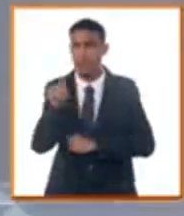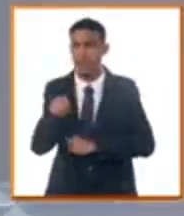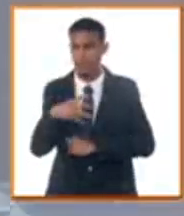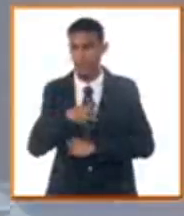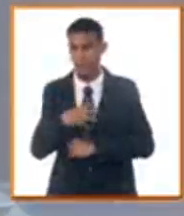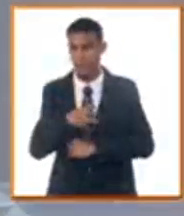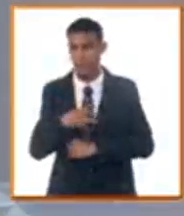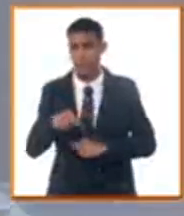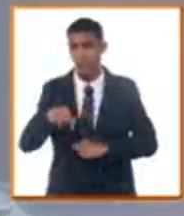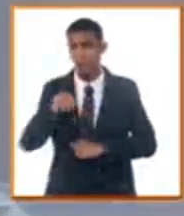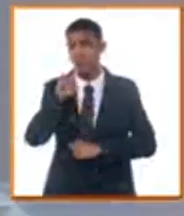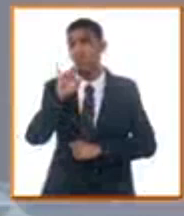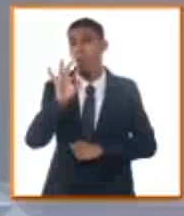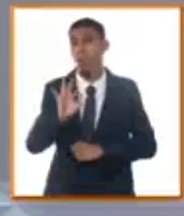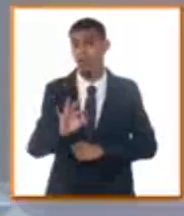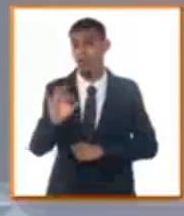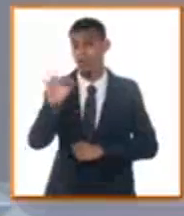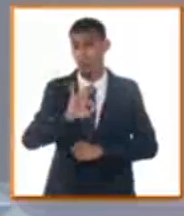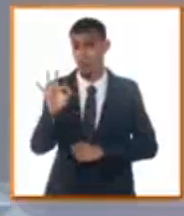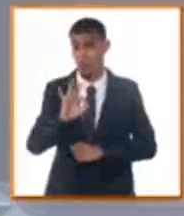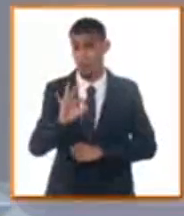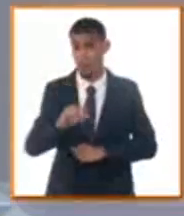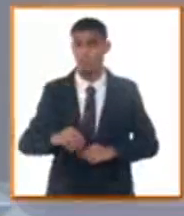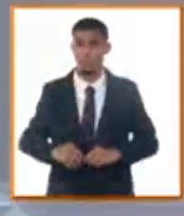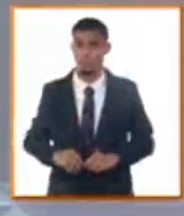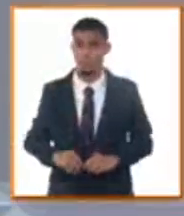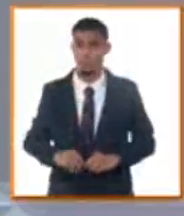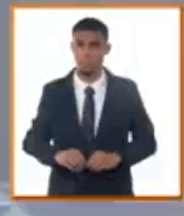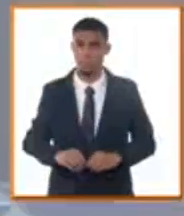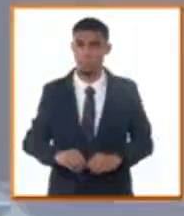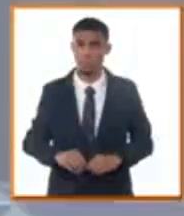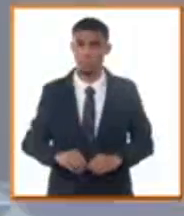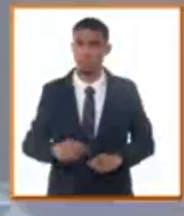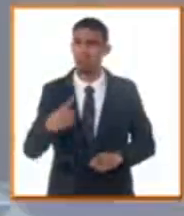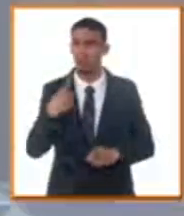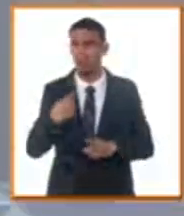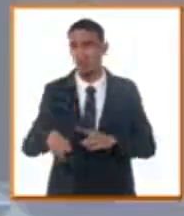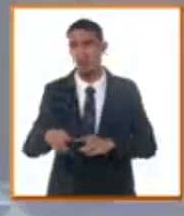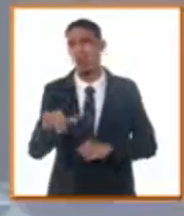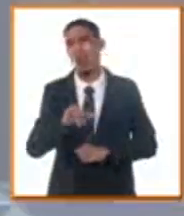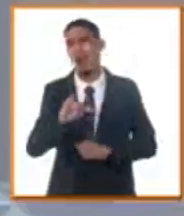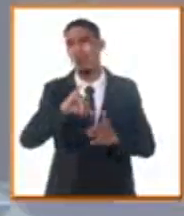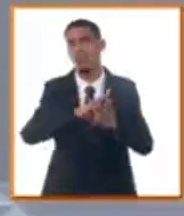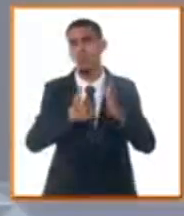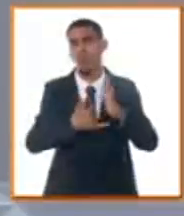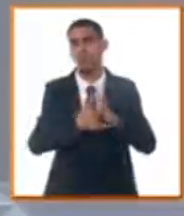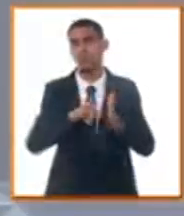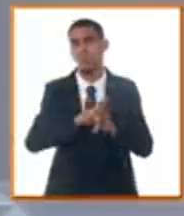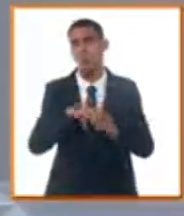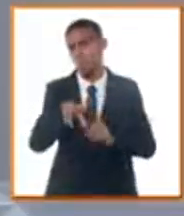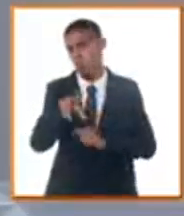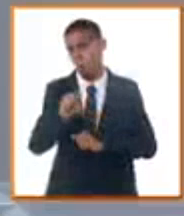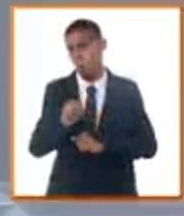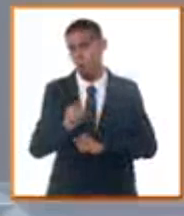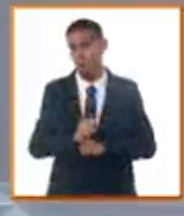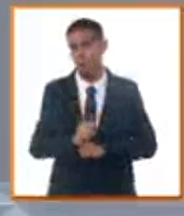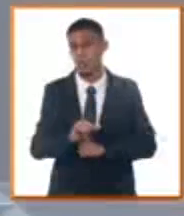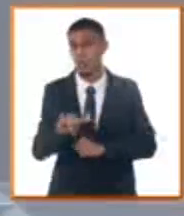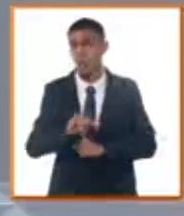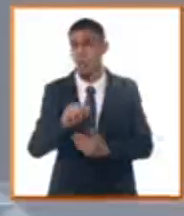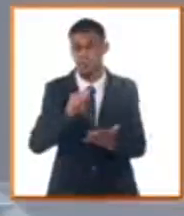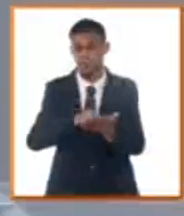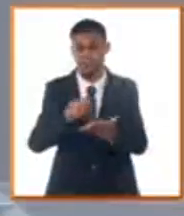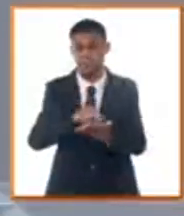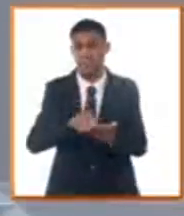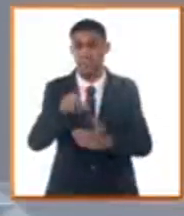98%. Y relacionado también con un proyecto muy nuevo que es la bodega virtual, que también